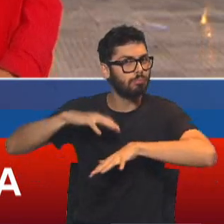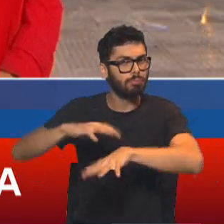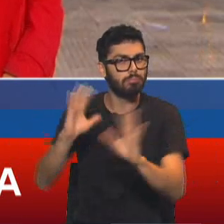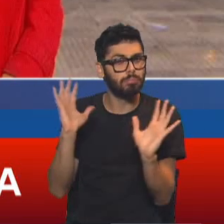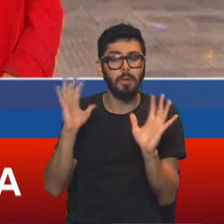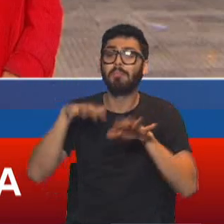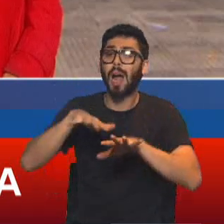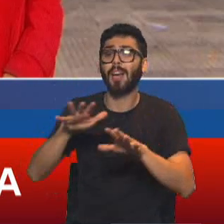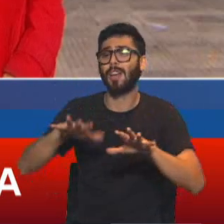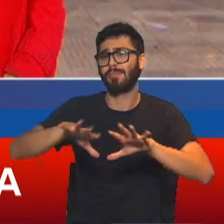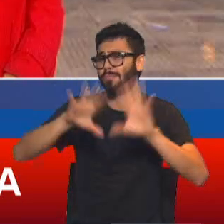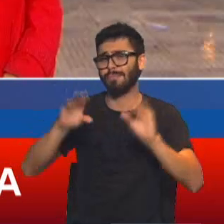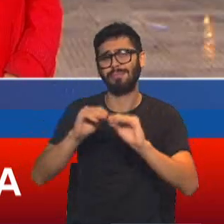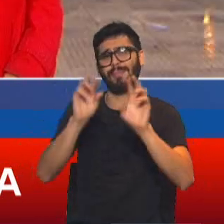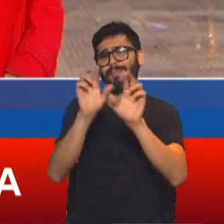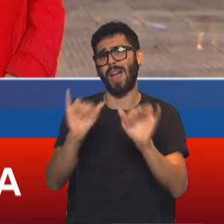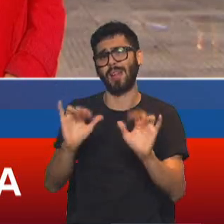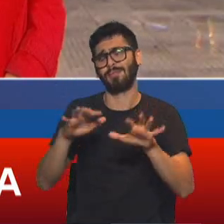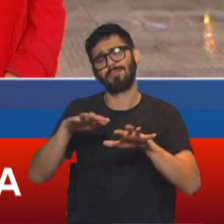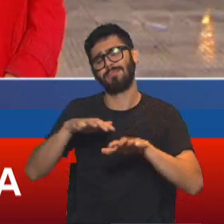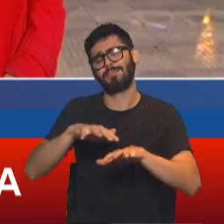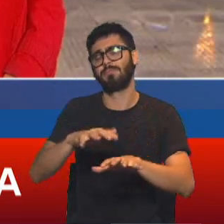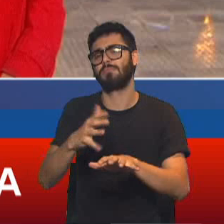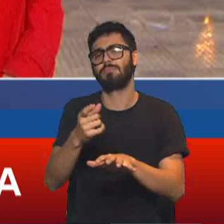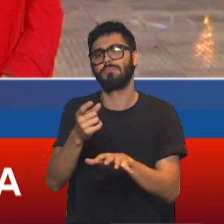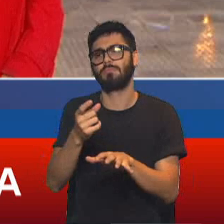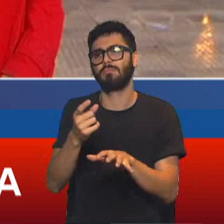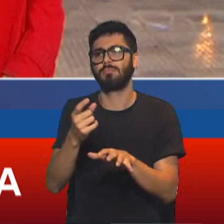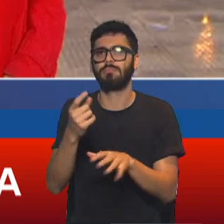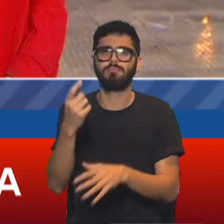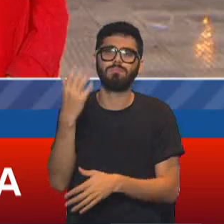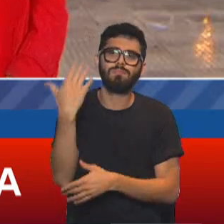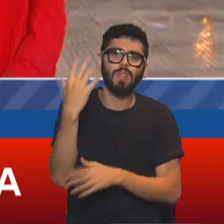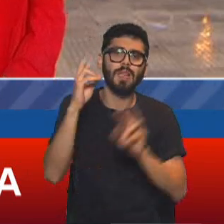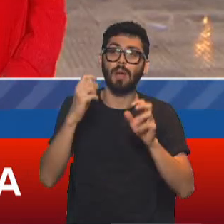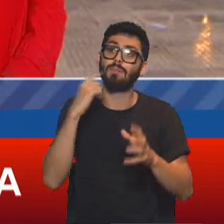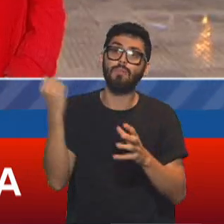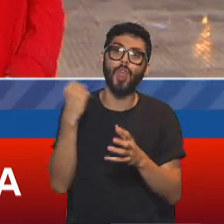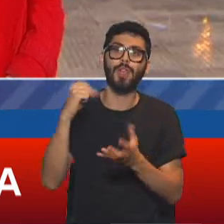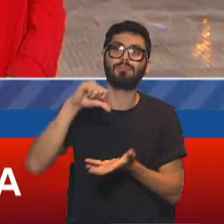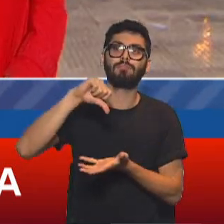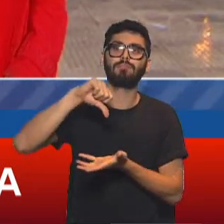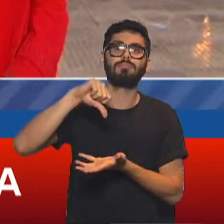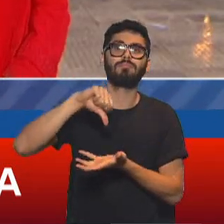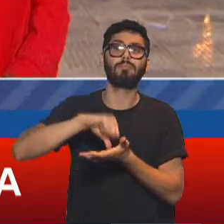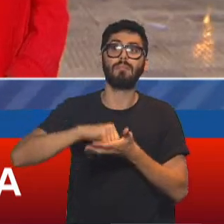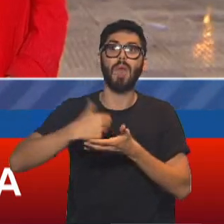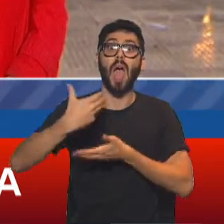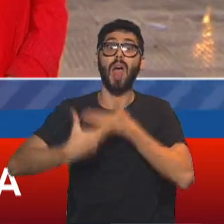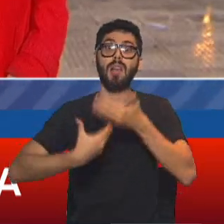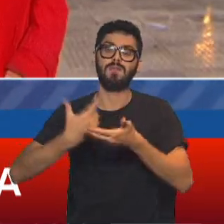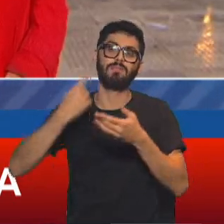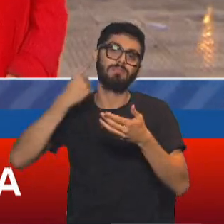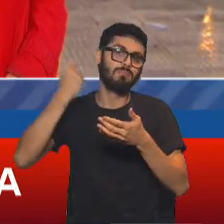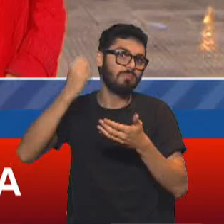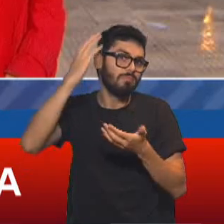totalmente pacífica, por supuesto, en donde se habló mucho de la importancia de la construcción de un país, de la memoria, de la verdad, de la